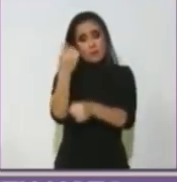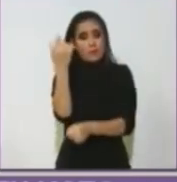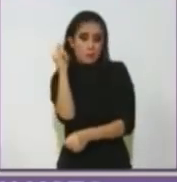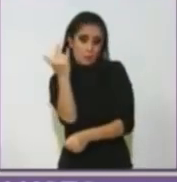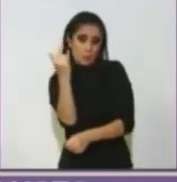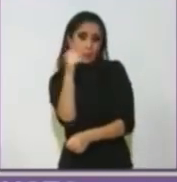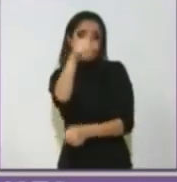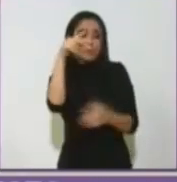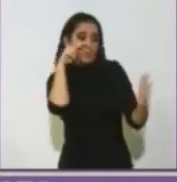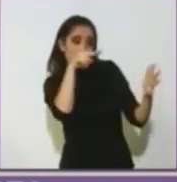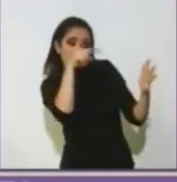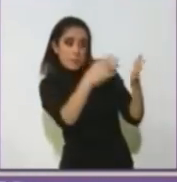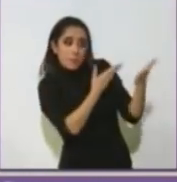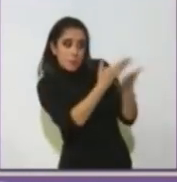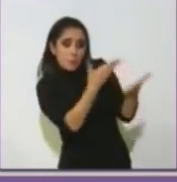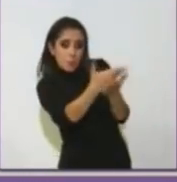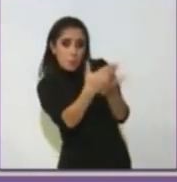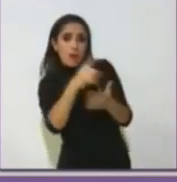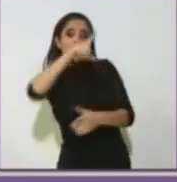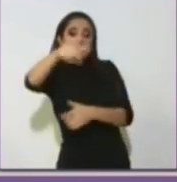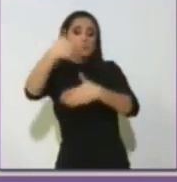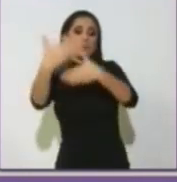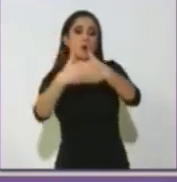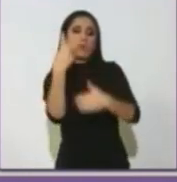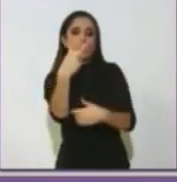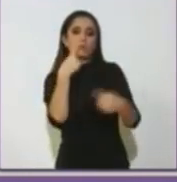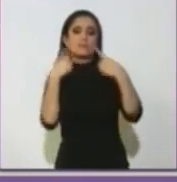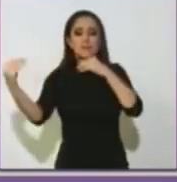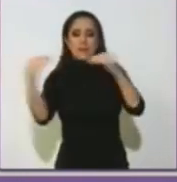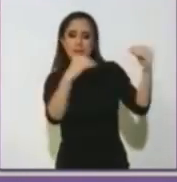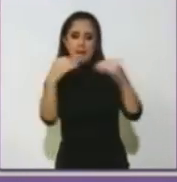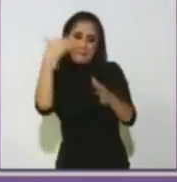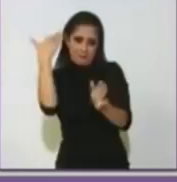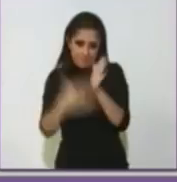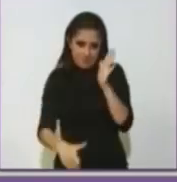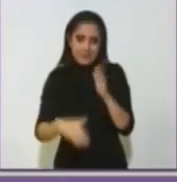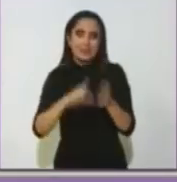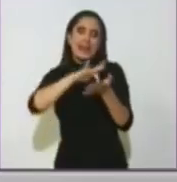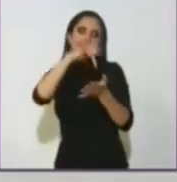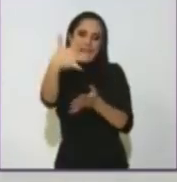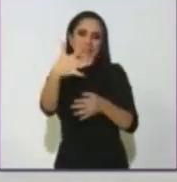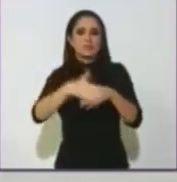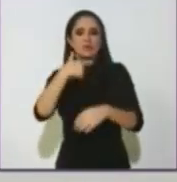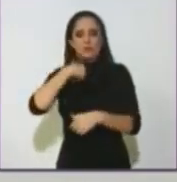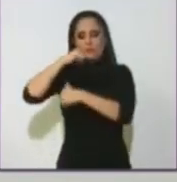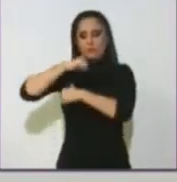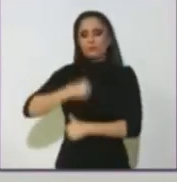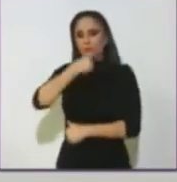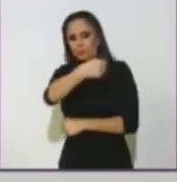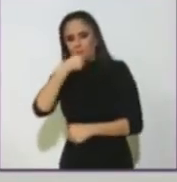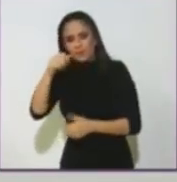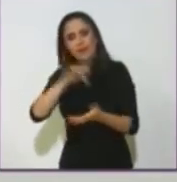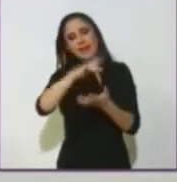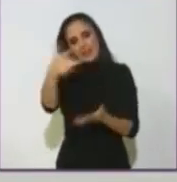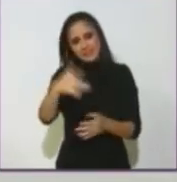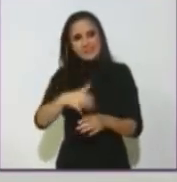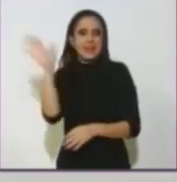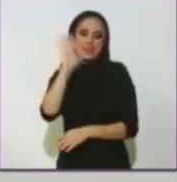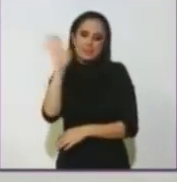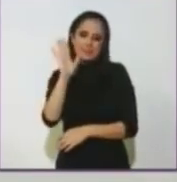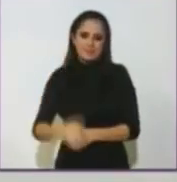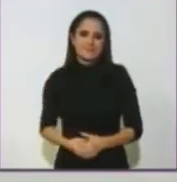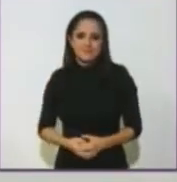siga los y si bien en los otros dos debates pero muchas gracias gracias por permitirme conducir el debate gracias gracias pásela bien